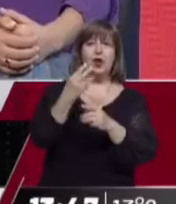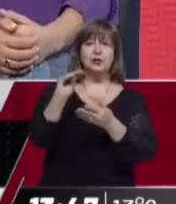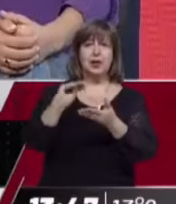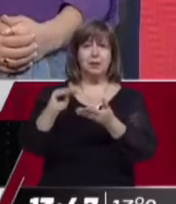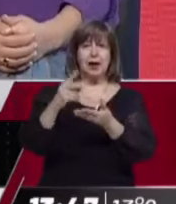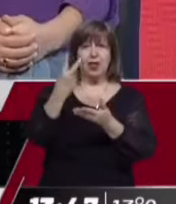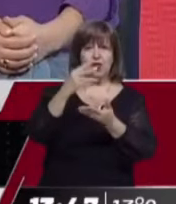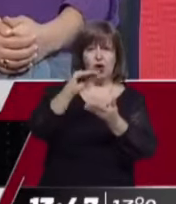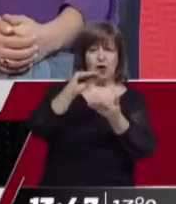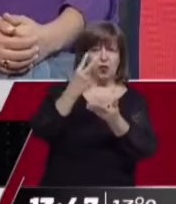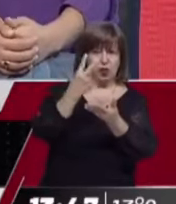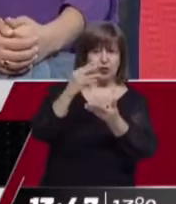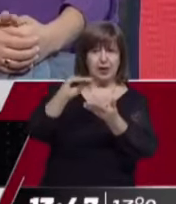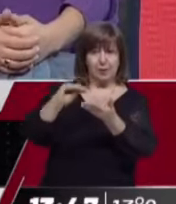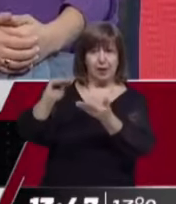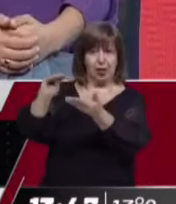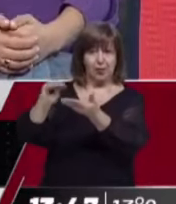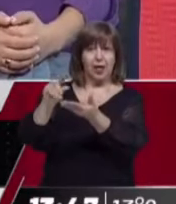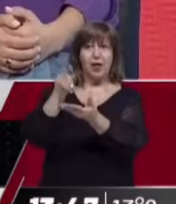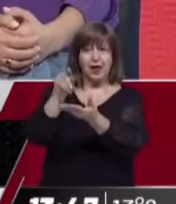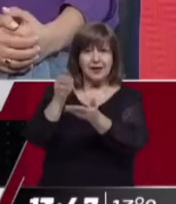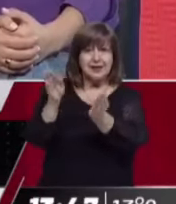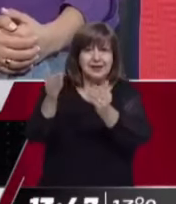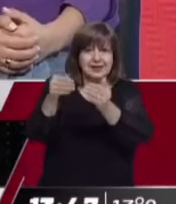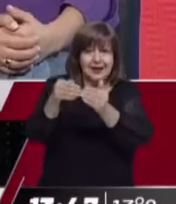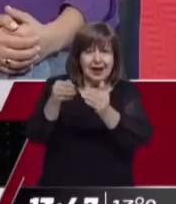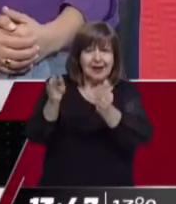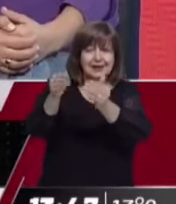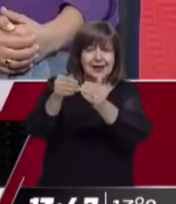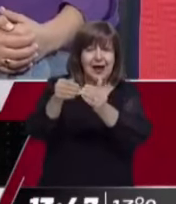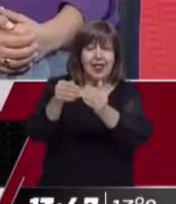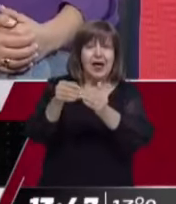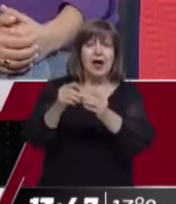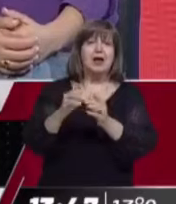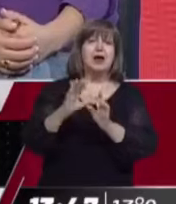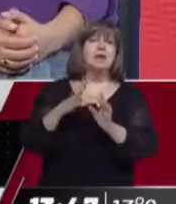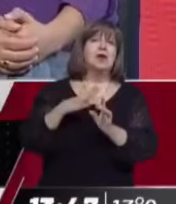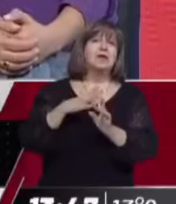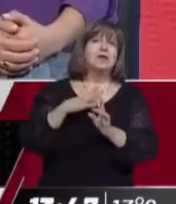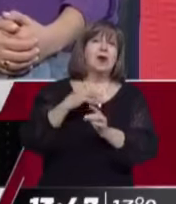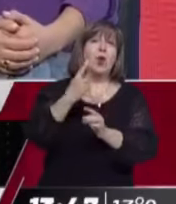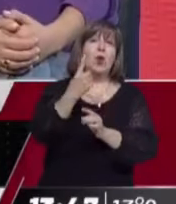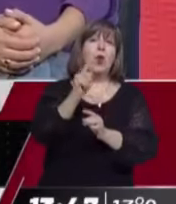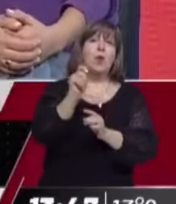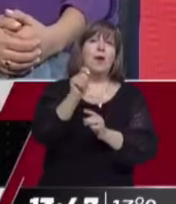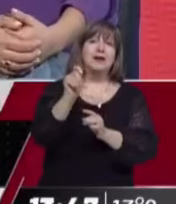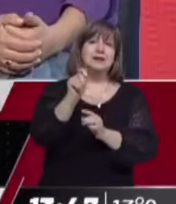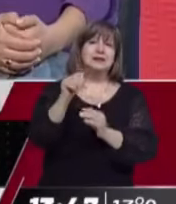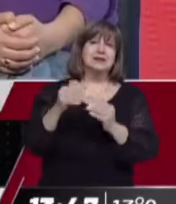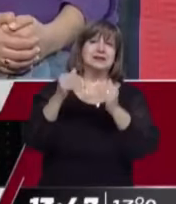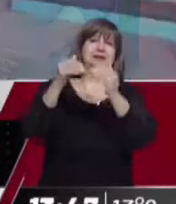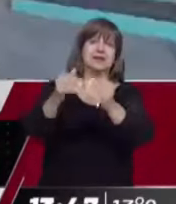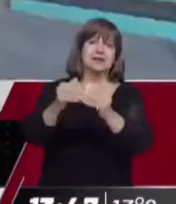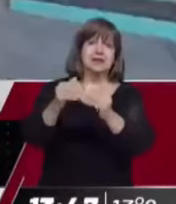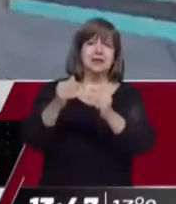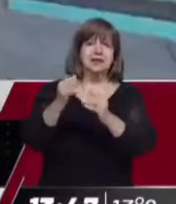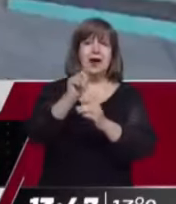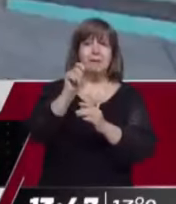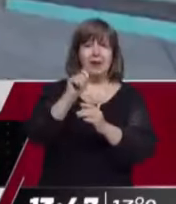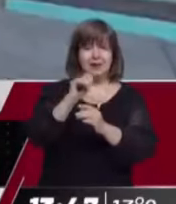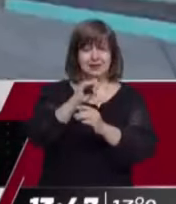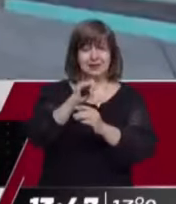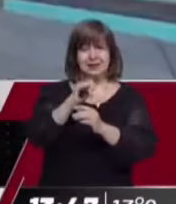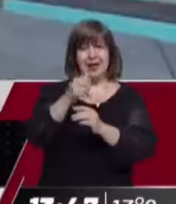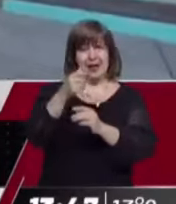Esas sucursales son las que en principio están cerrando, justamente tienen tiempo hasta un mes más, porque esta información se viene desde enero. En enero les avisaron que en